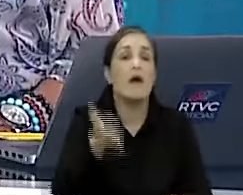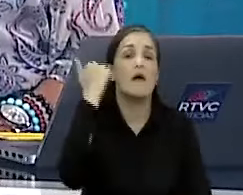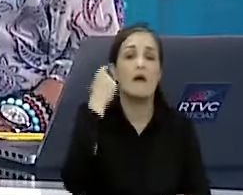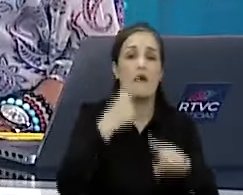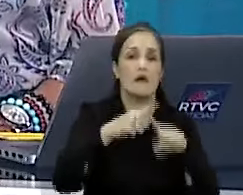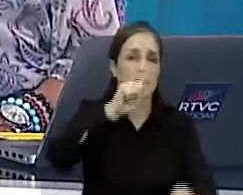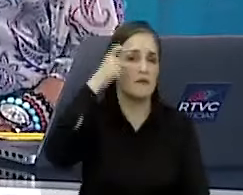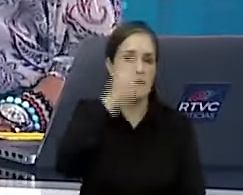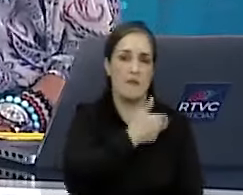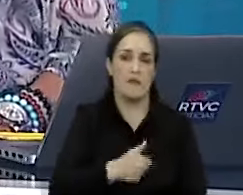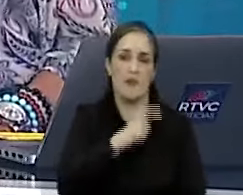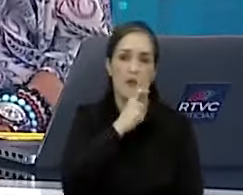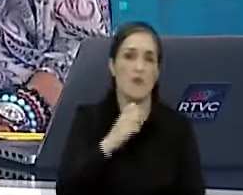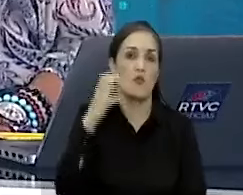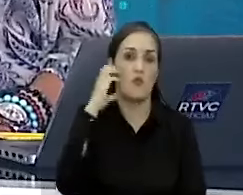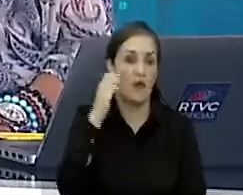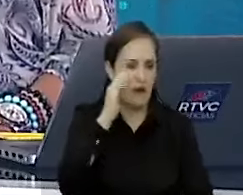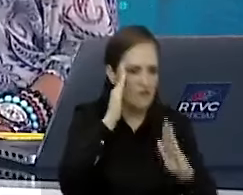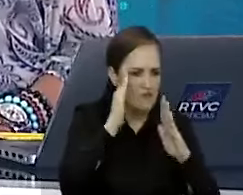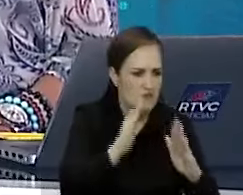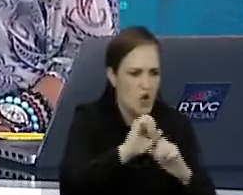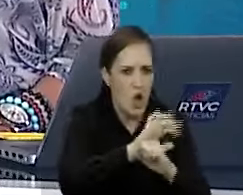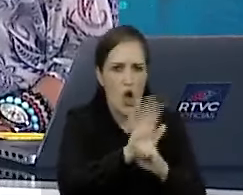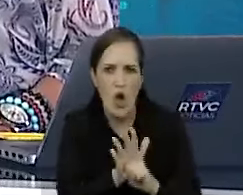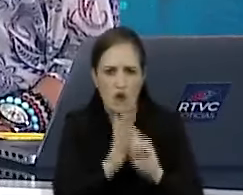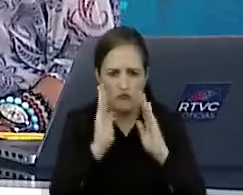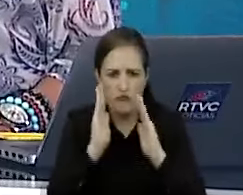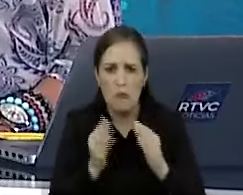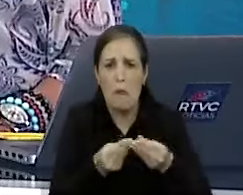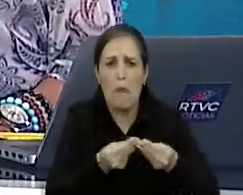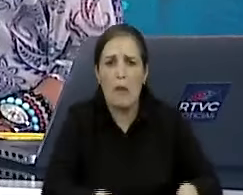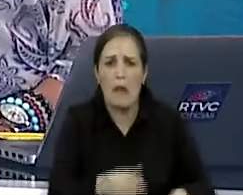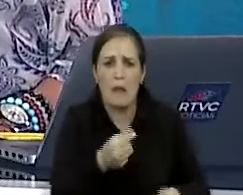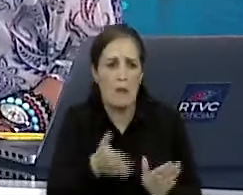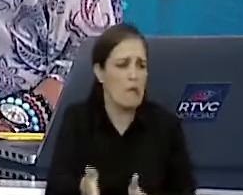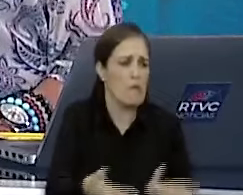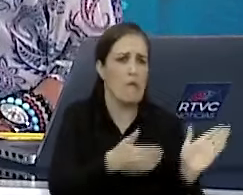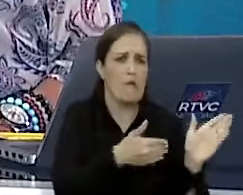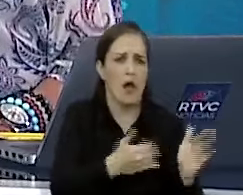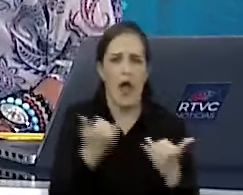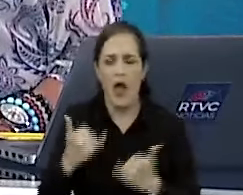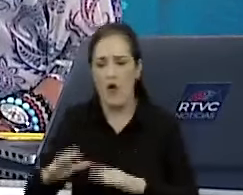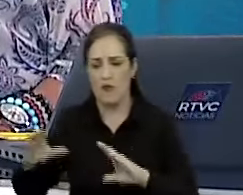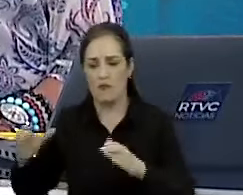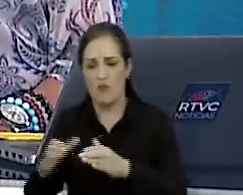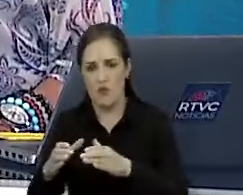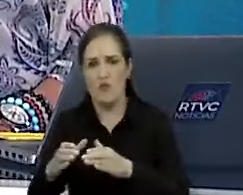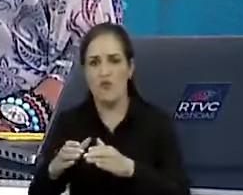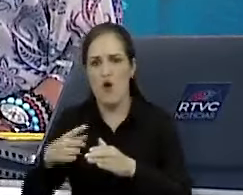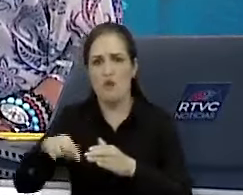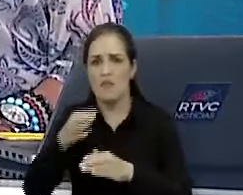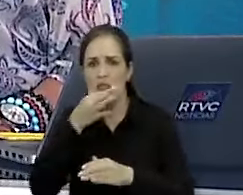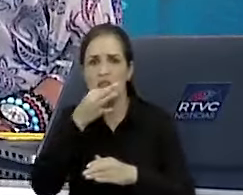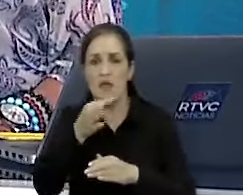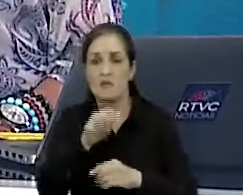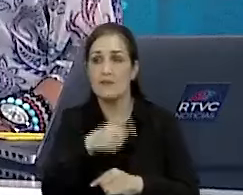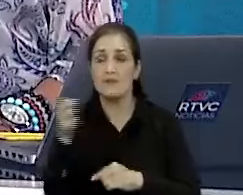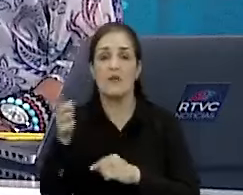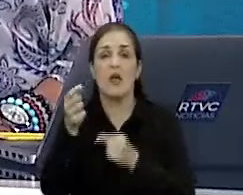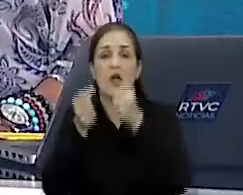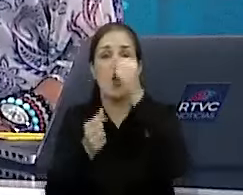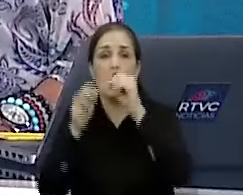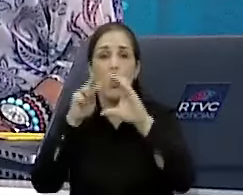emergencia del COVID-19, Vilma. Omaira, la Contraloría anunció la creación de un grupo élite conocido como la Ruta del Dinero de la